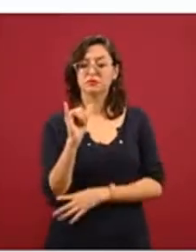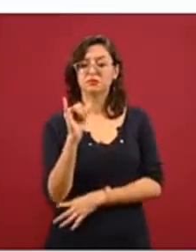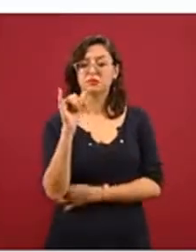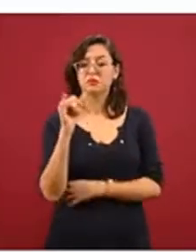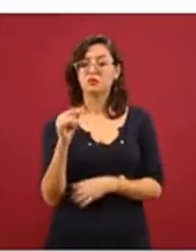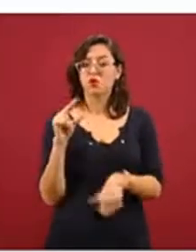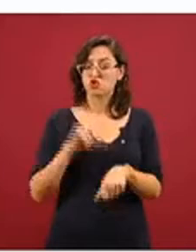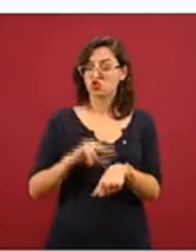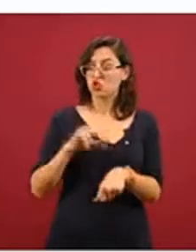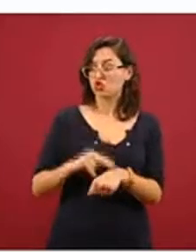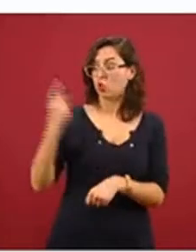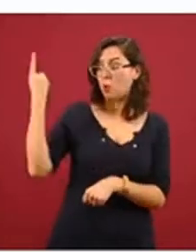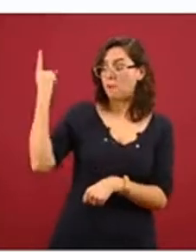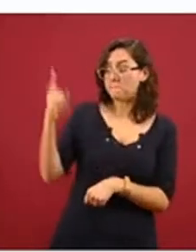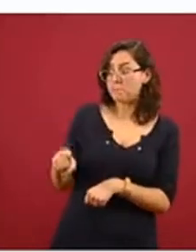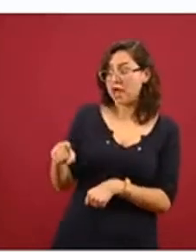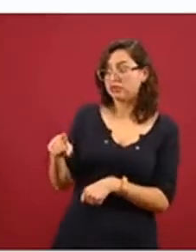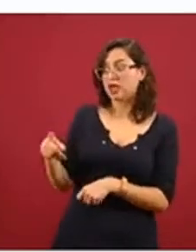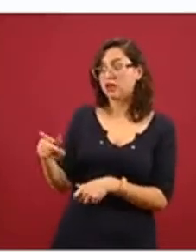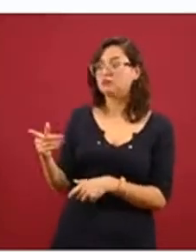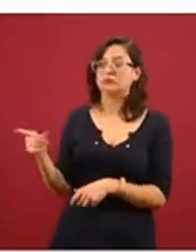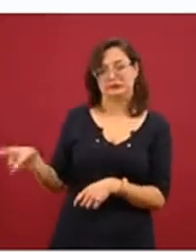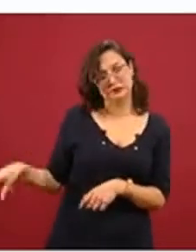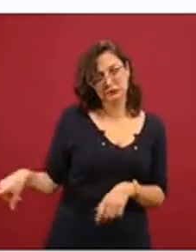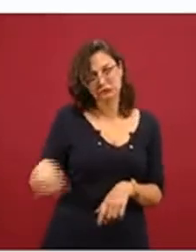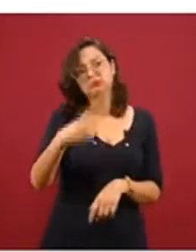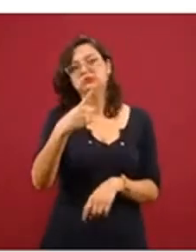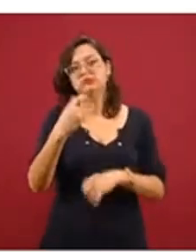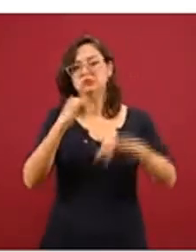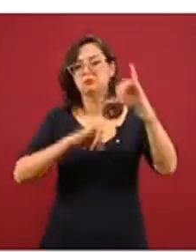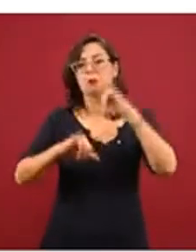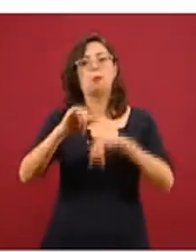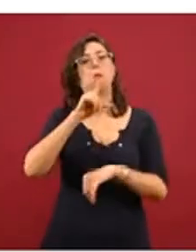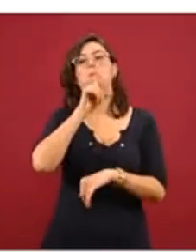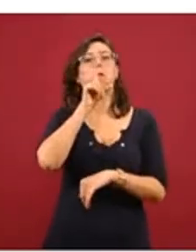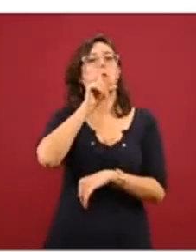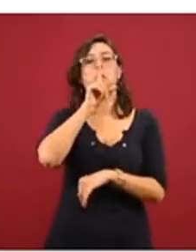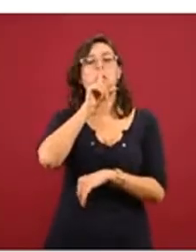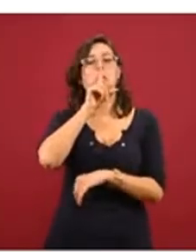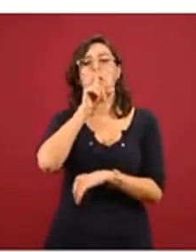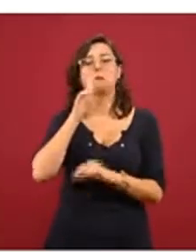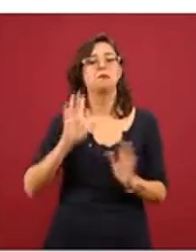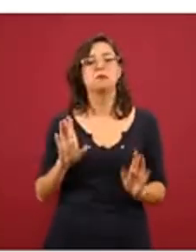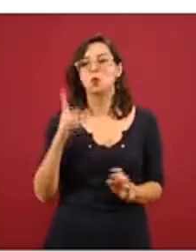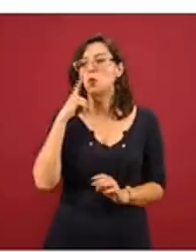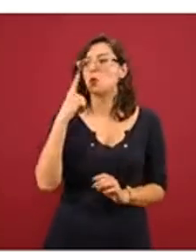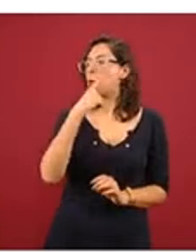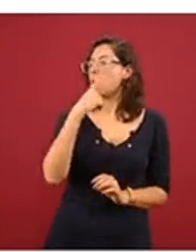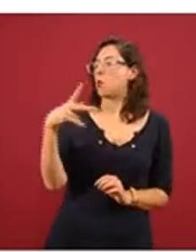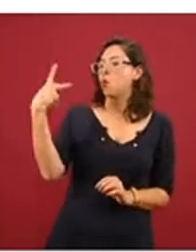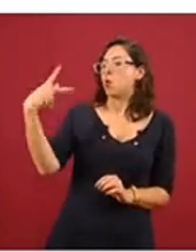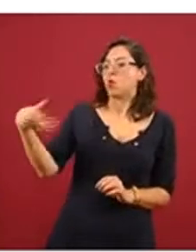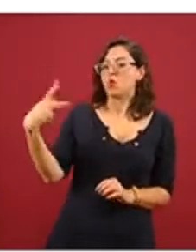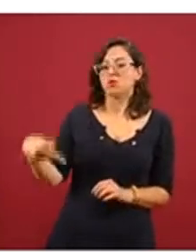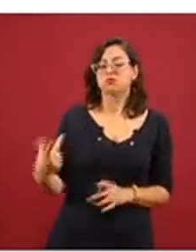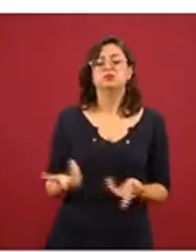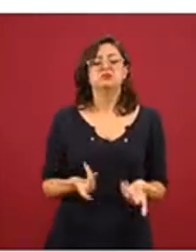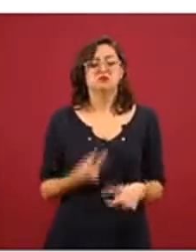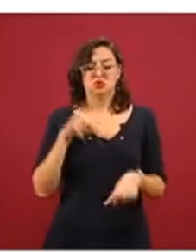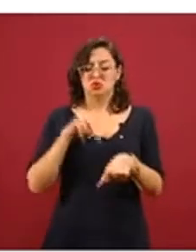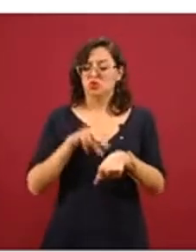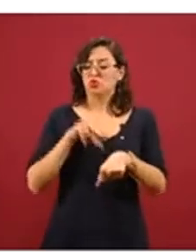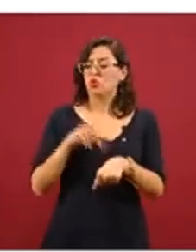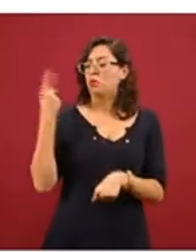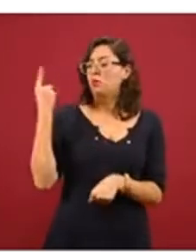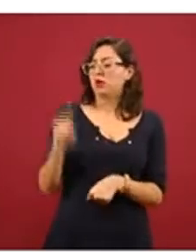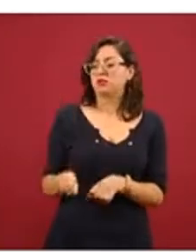un médico o una atención a su salud se las haya requerido. Vemos de hecho que la indicación médica son